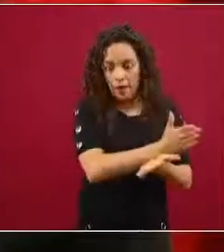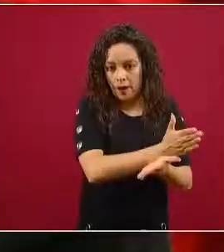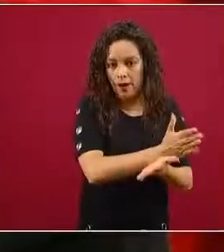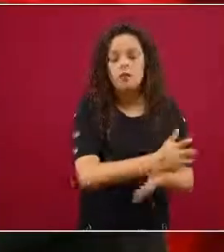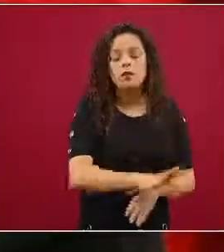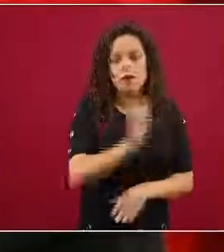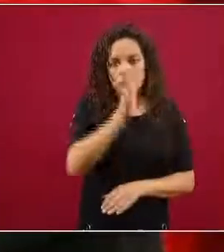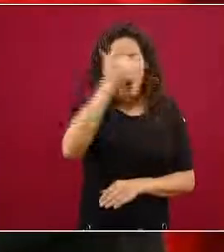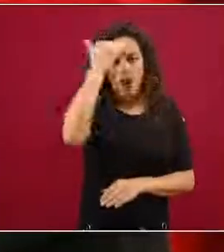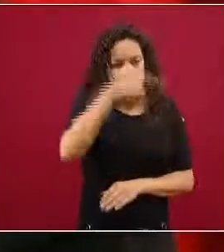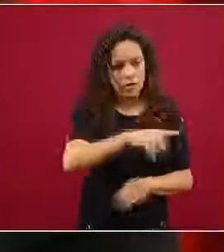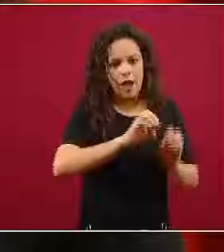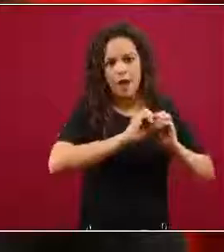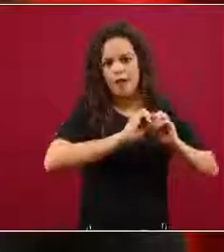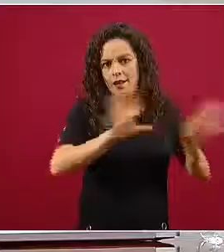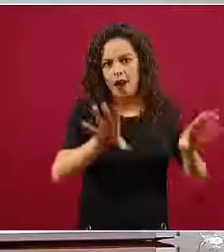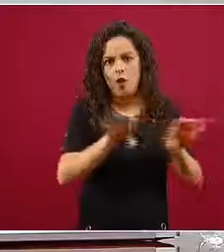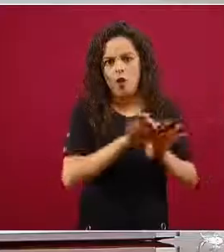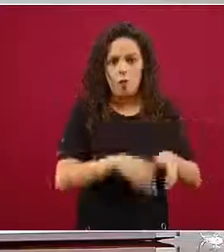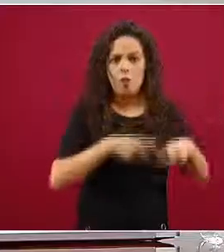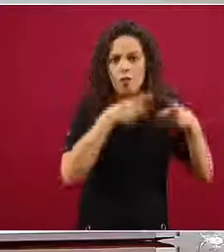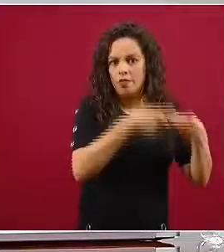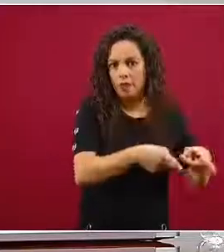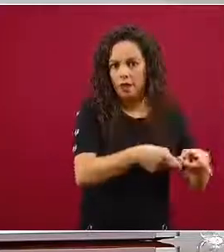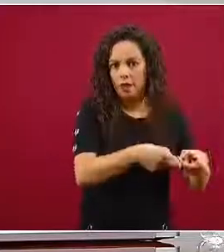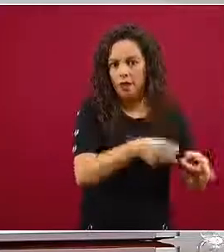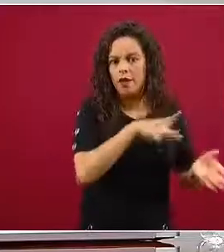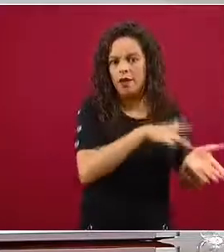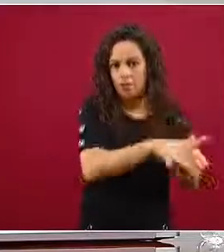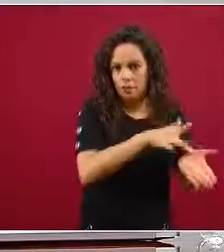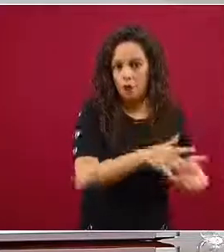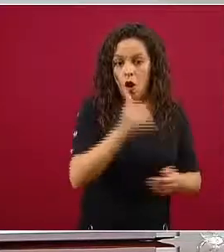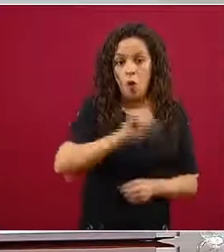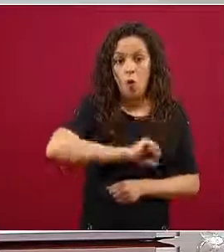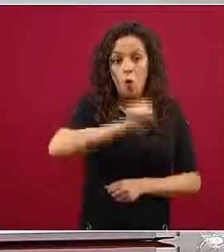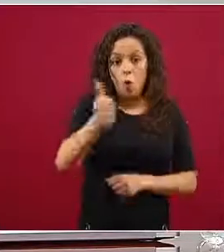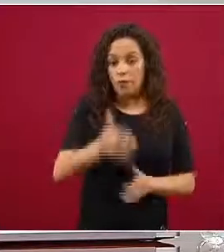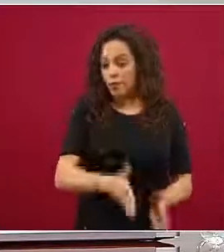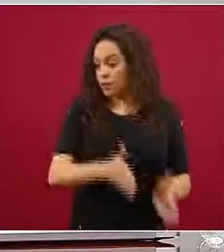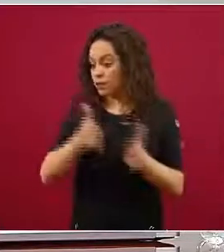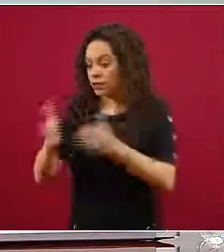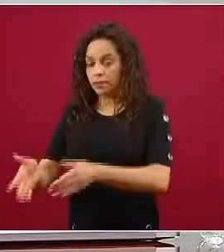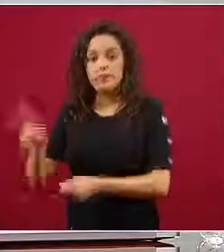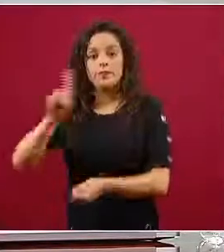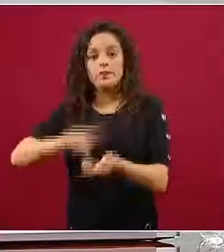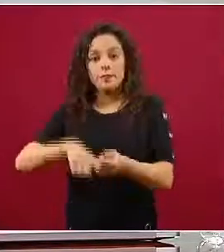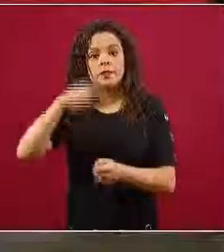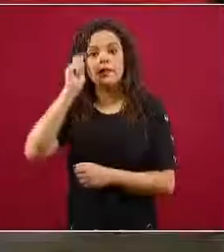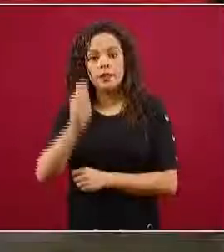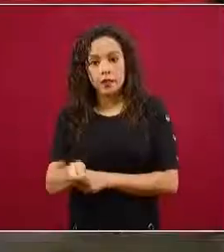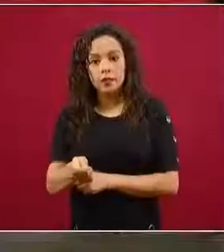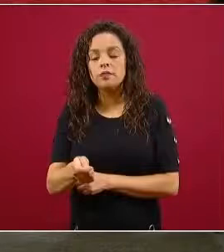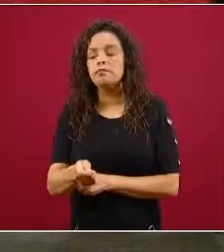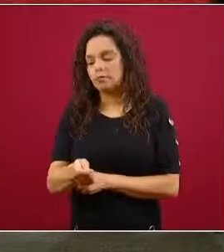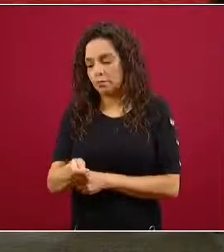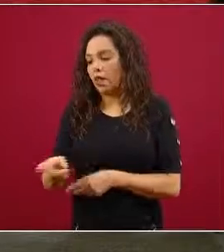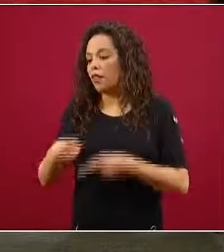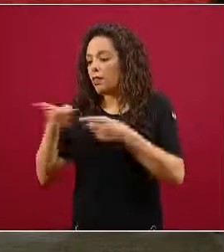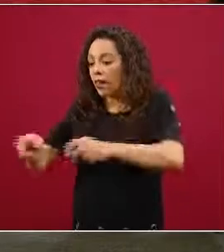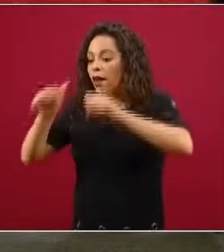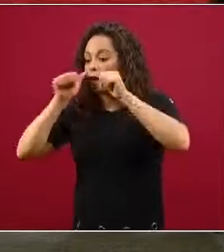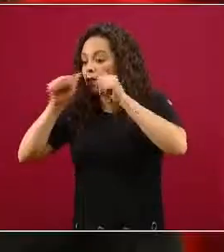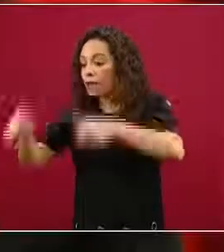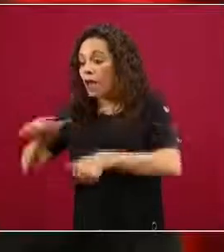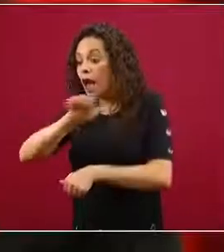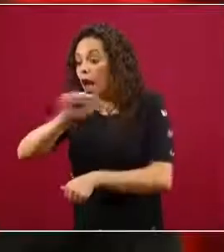delimitados para esa atención, y por otro lado se pretende también trazar una ruta para la atención de las